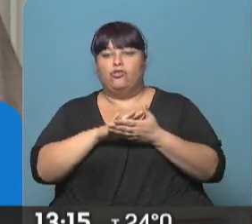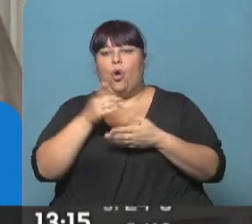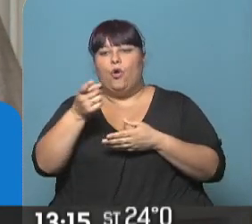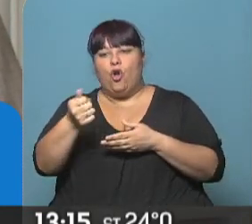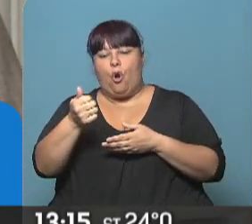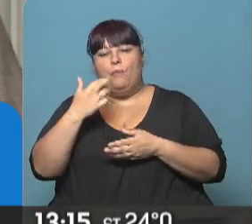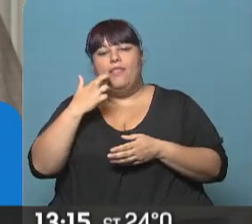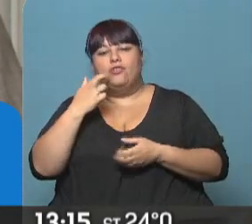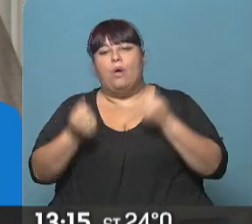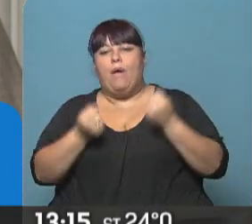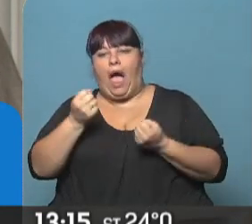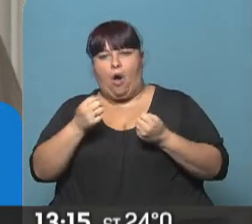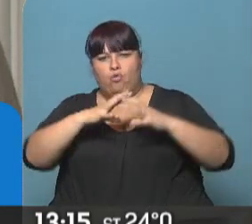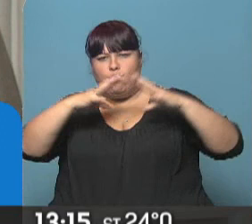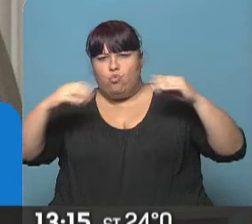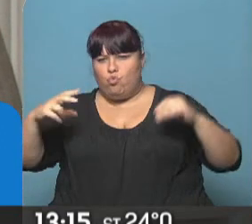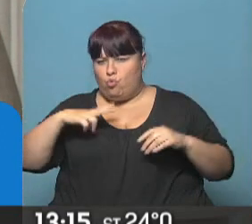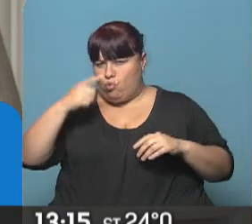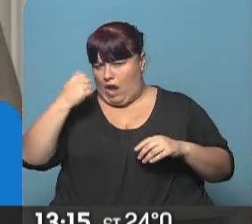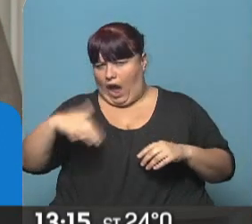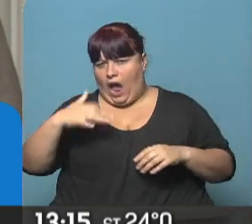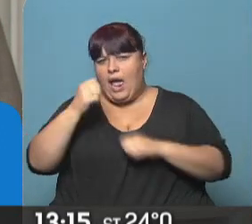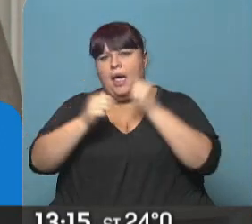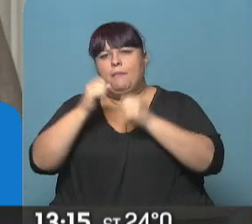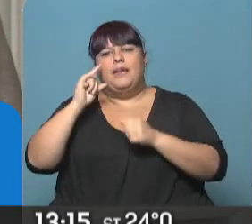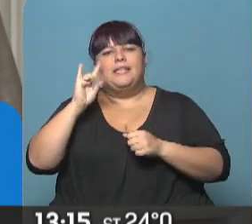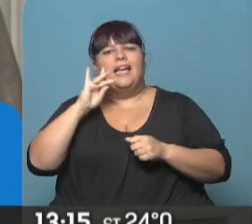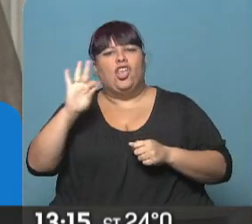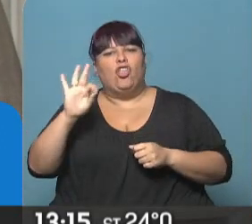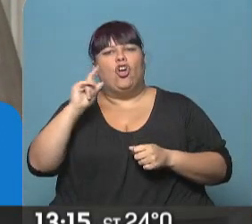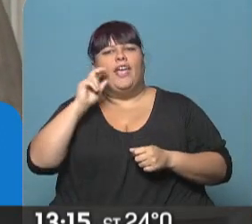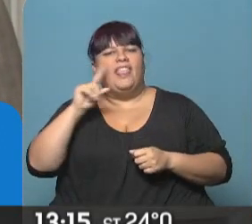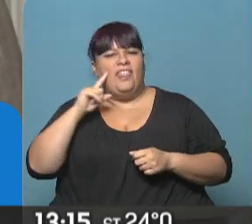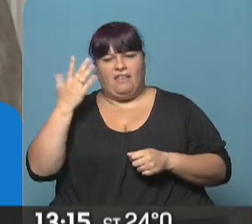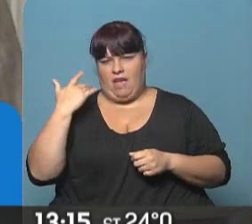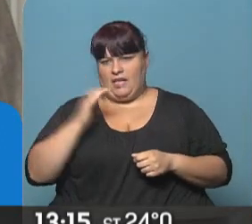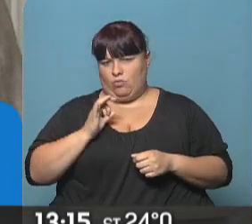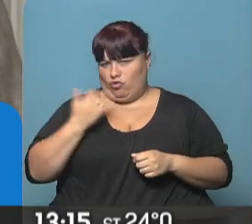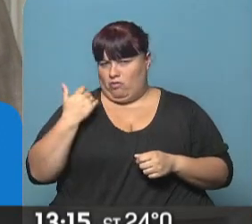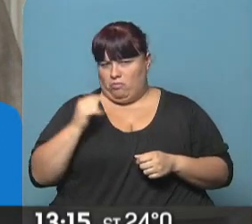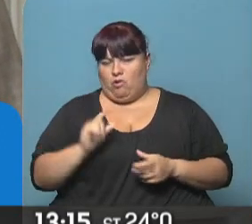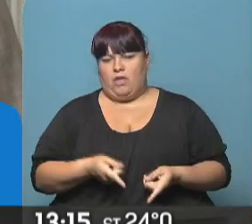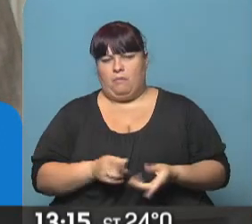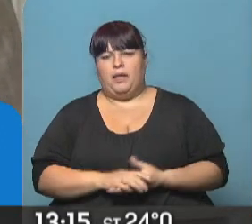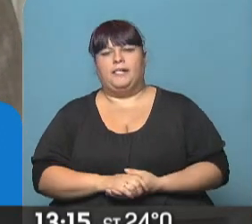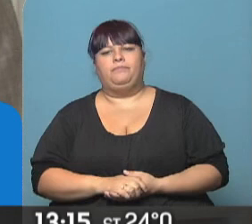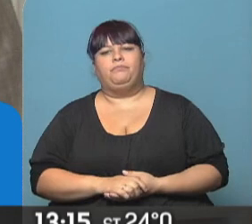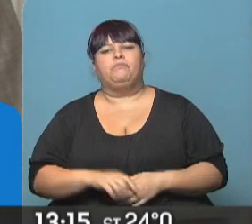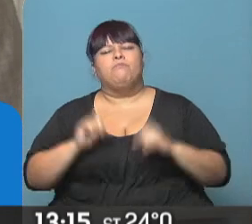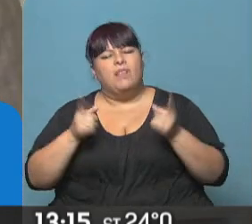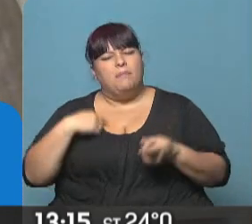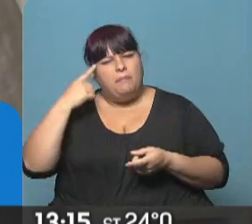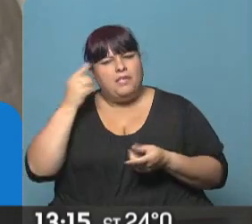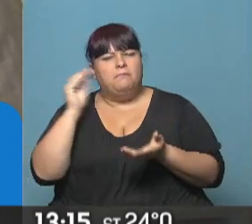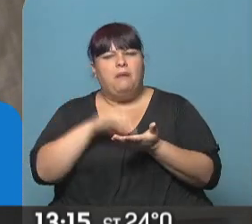de los 19 autos de alta gama a la empresa Guido Guidi, hace unos años atrás también, y también creo que